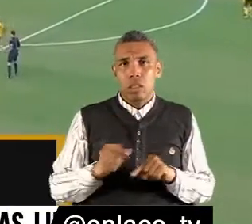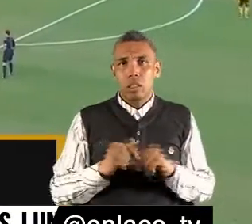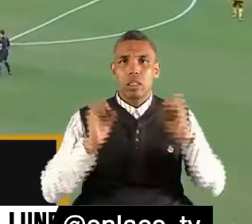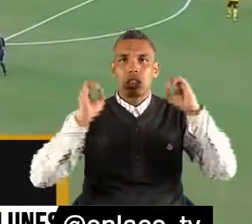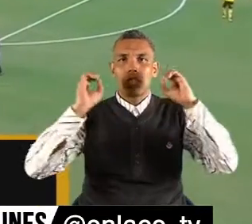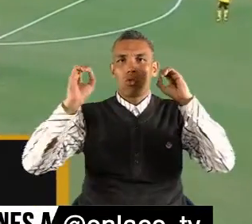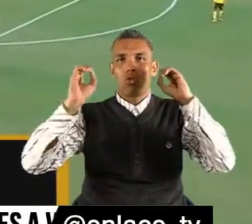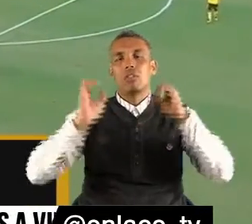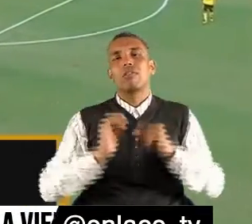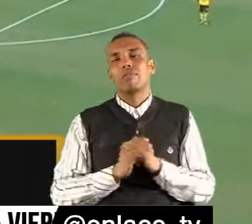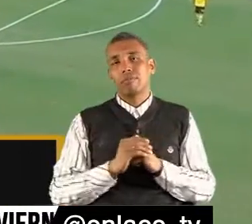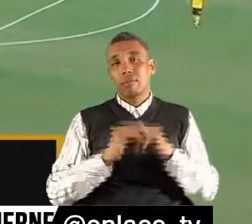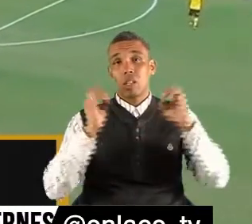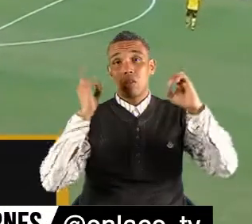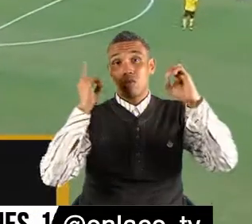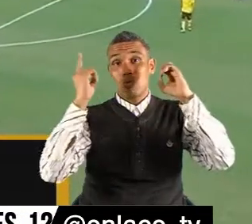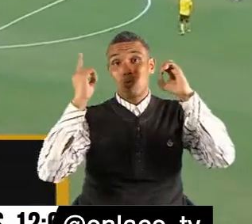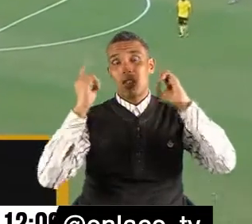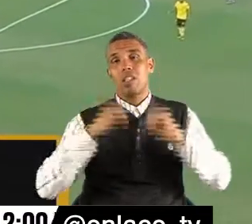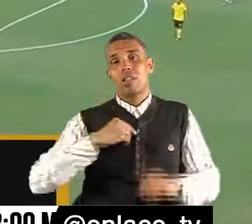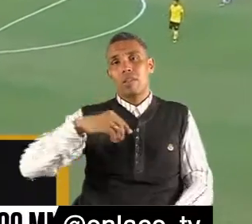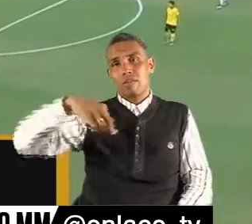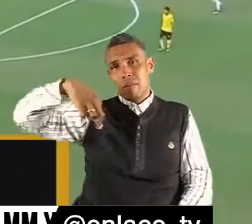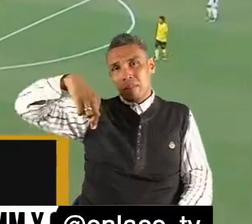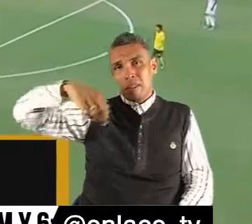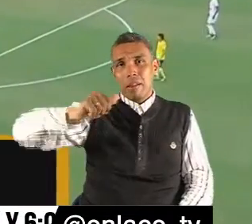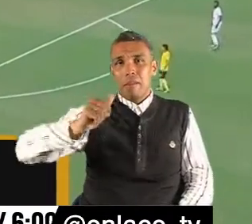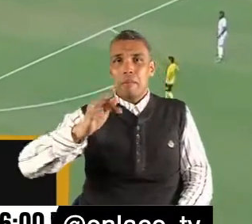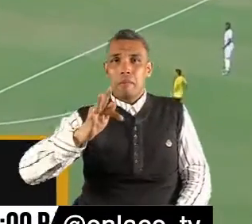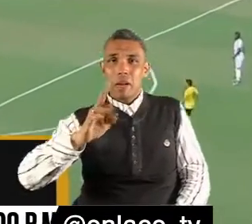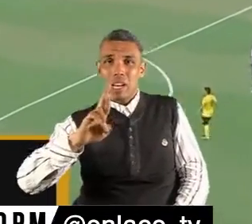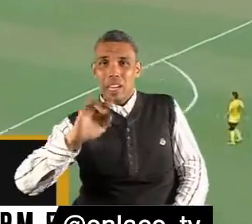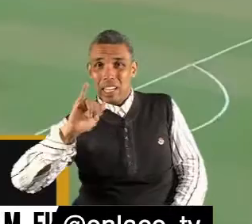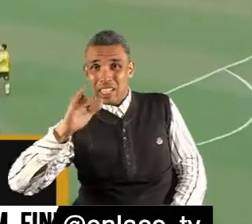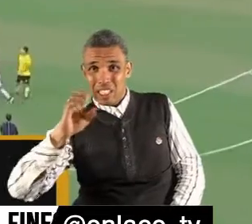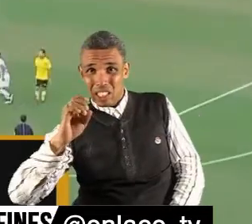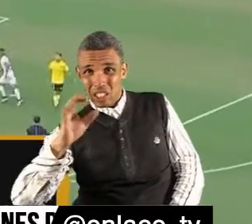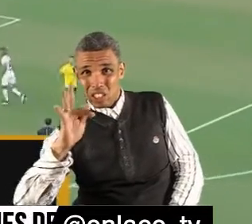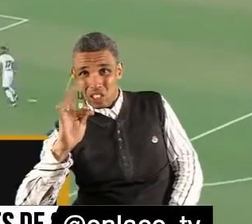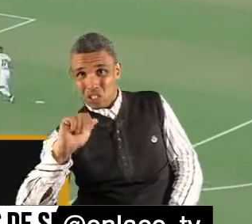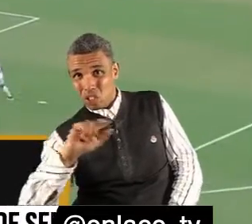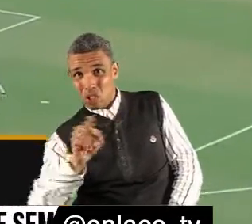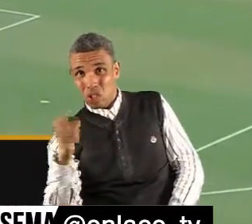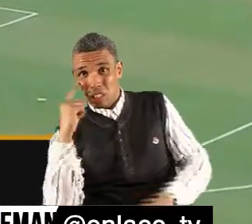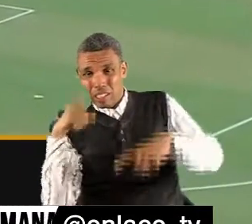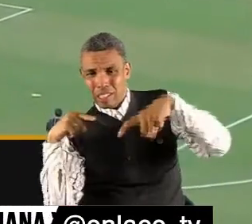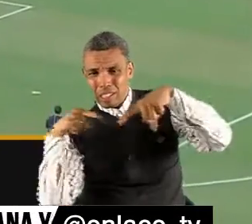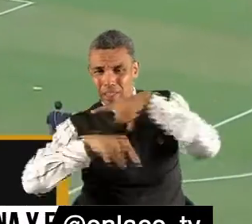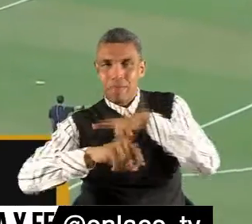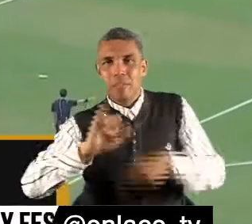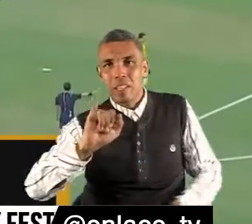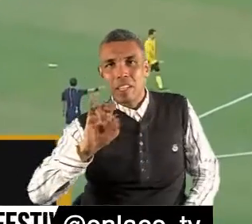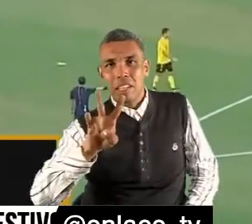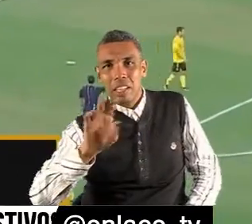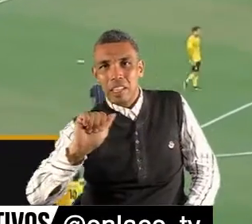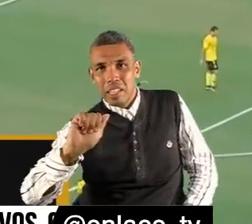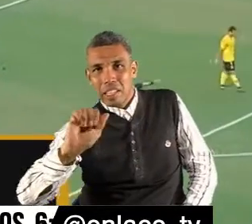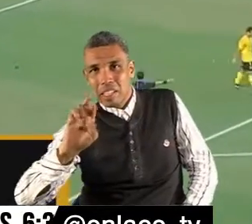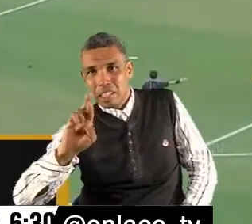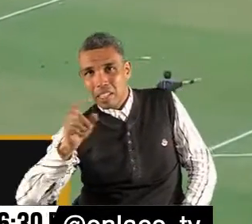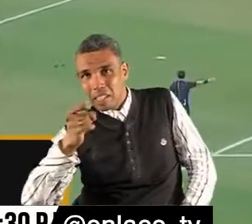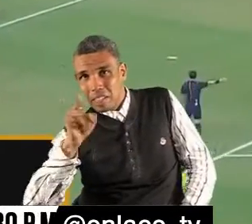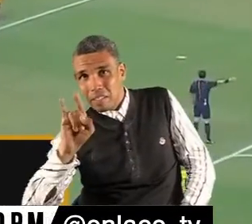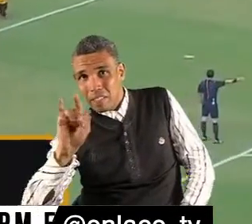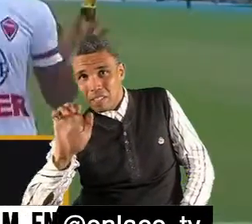por Patriotas Fútbol Club. Edis Ibargüen anotó el tanto de la victoria a los 16 minutos del primer tiempo.